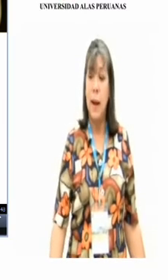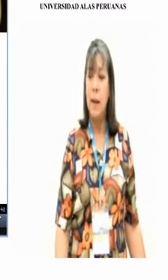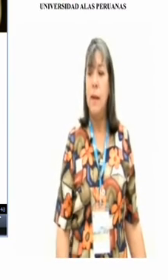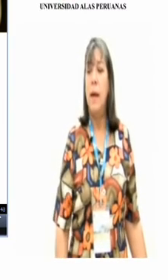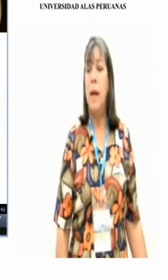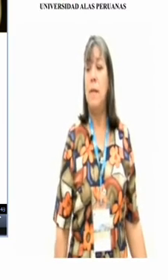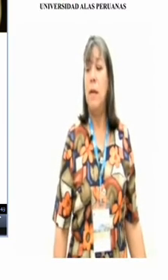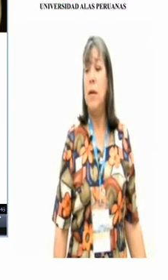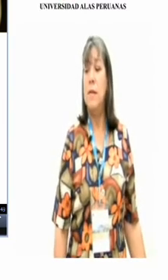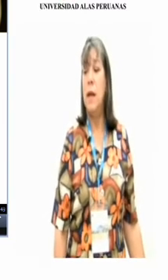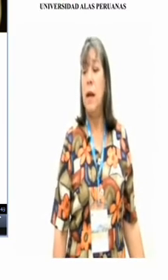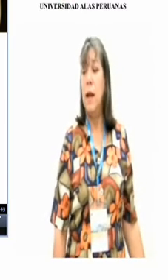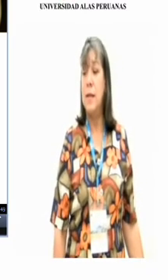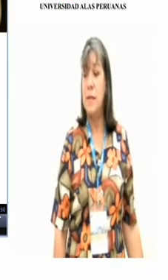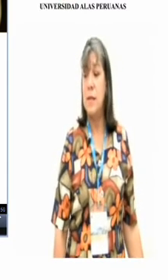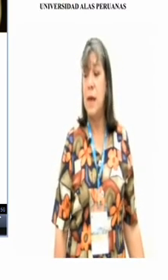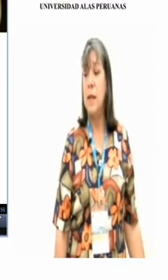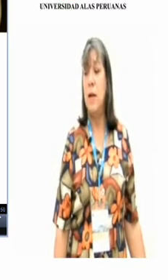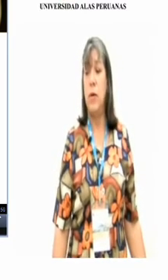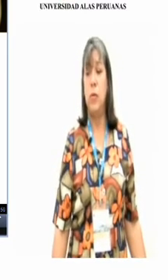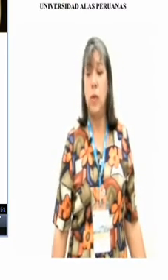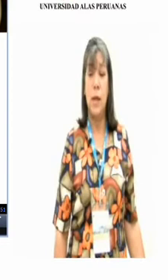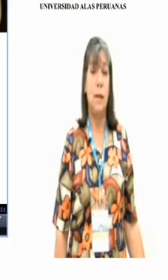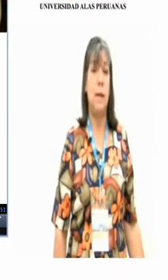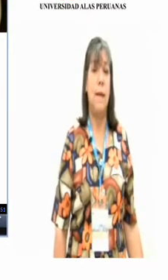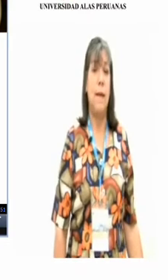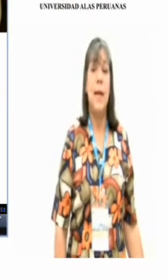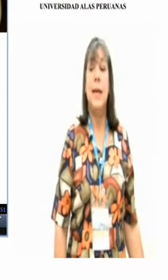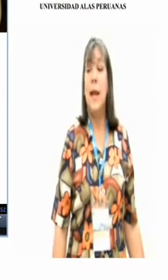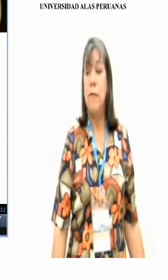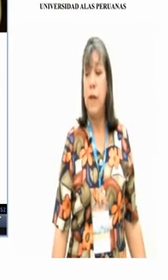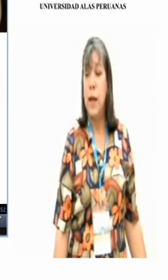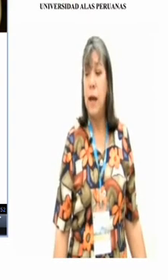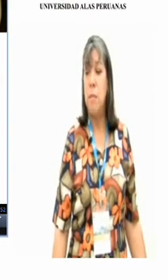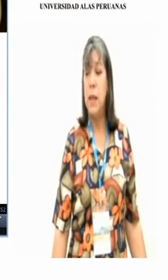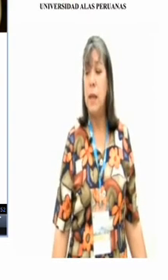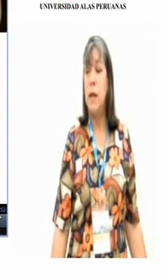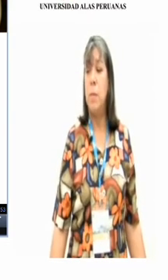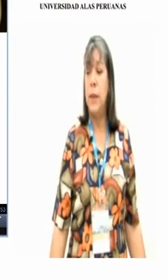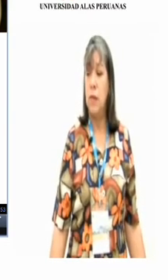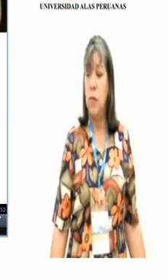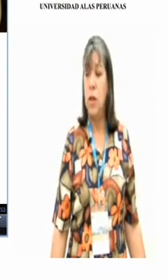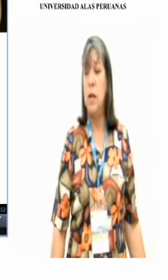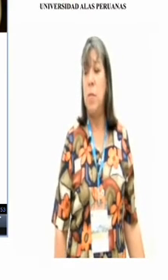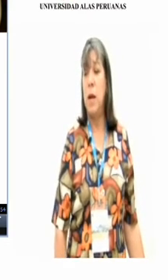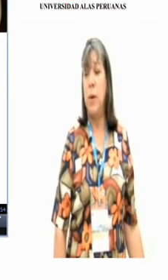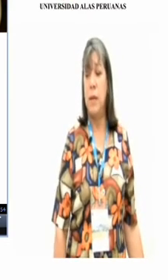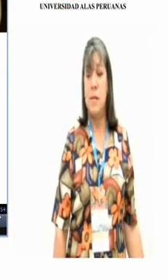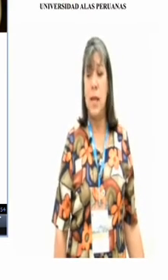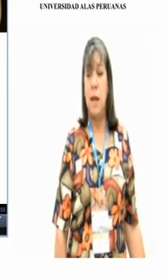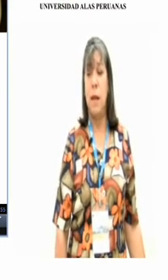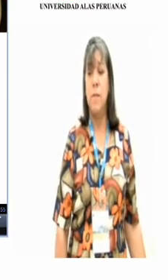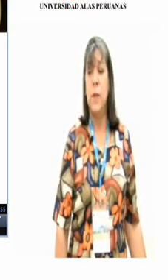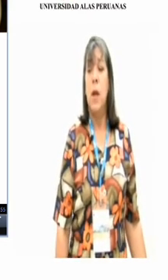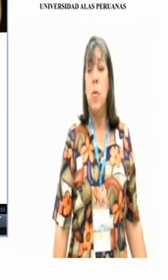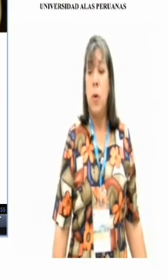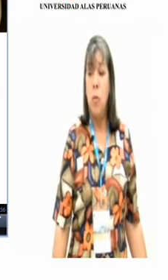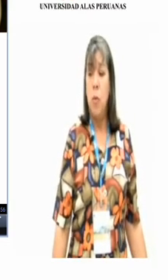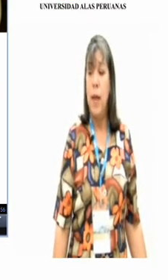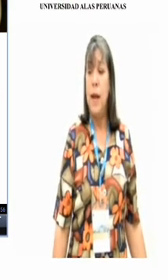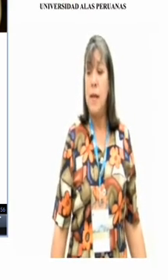alternativas para establecer las necesidades de los estudiantes, clarificar metas y expectaciones de